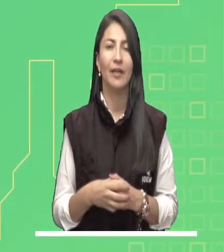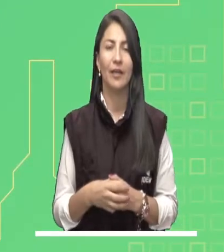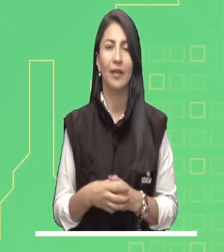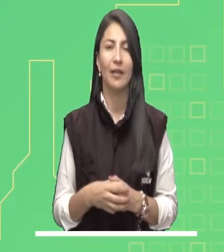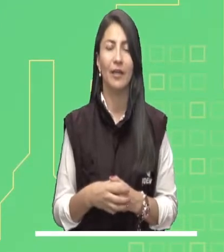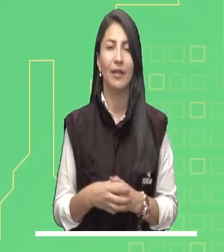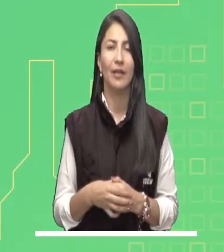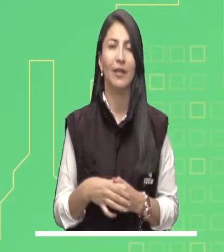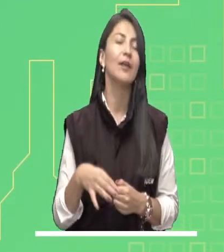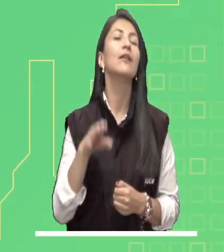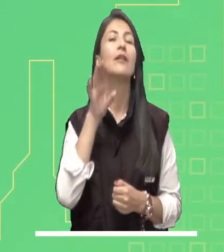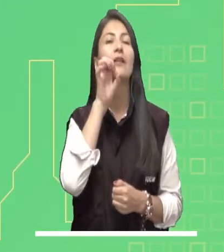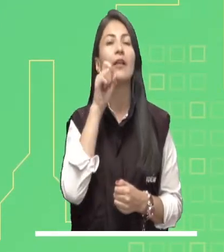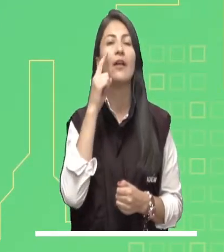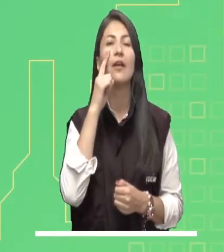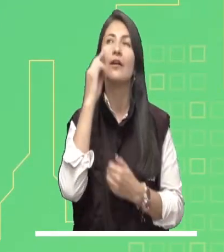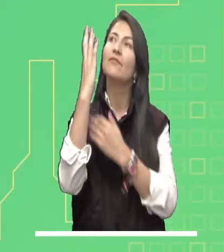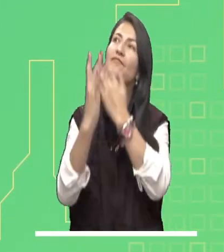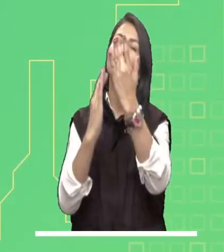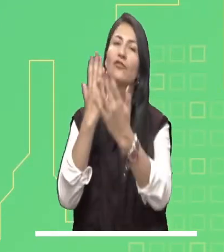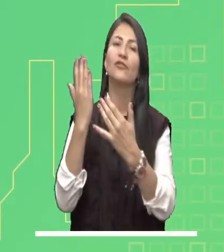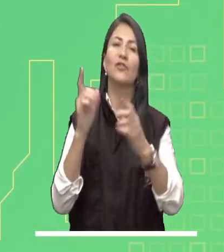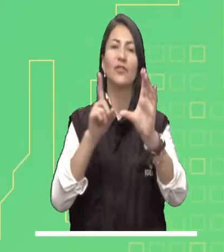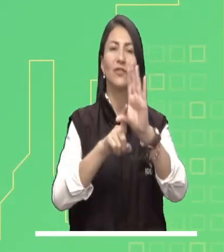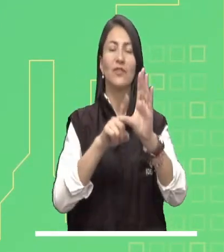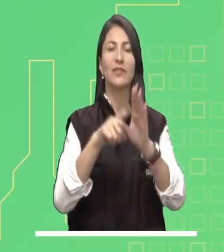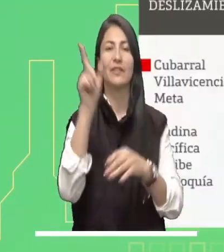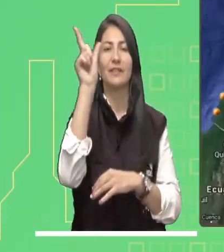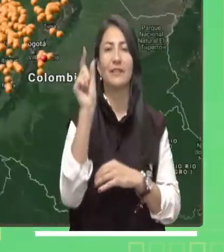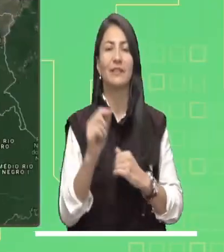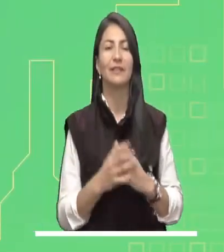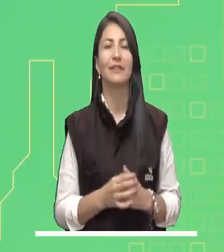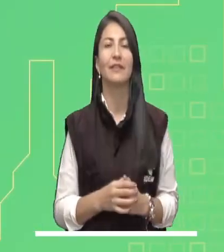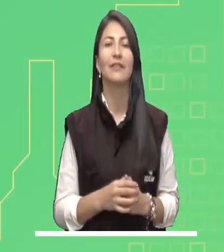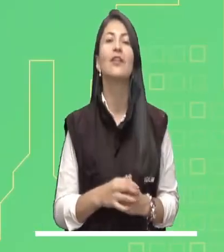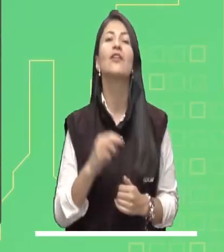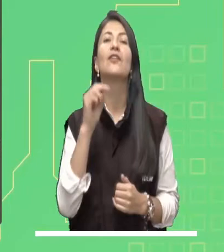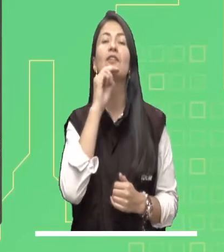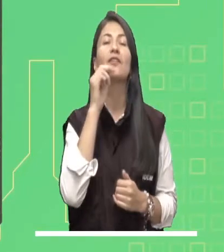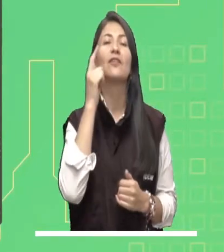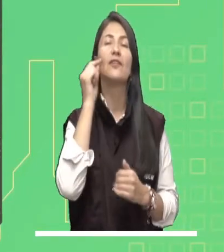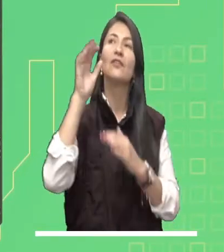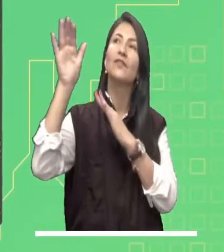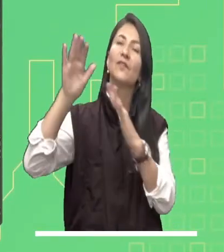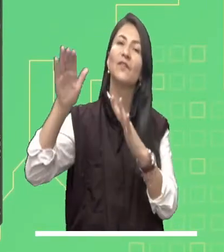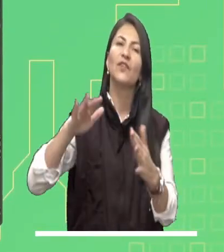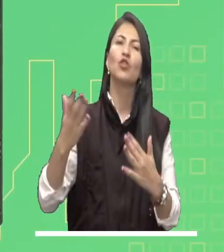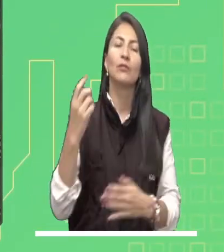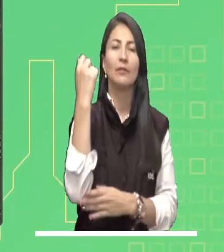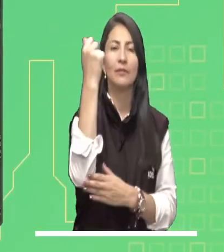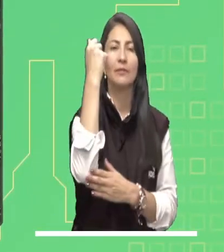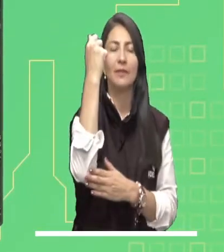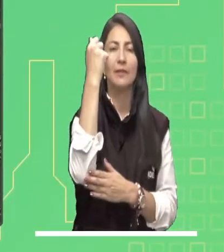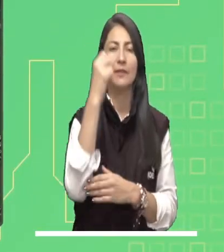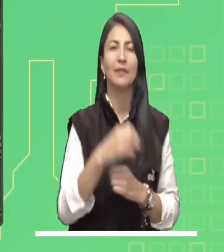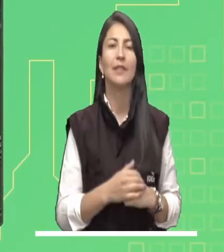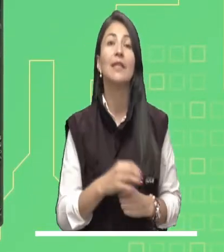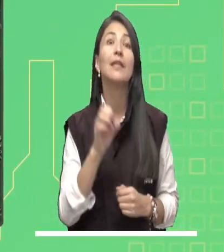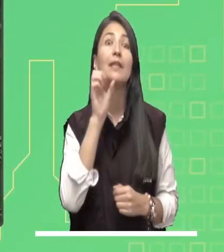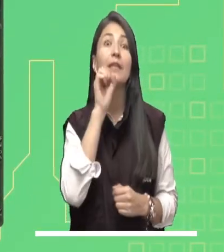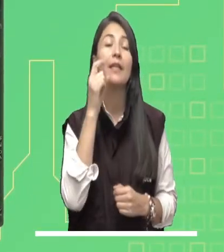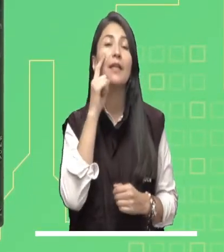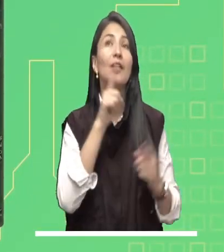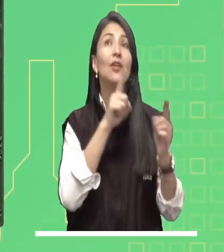alerta naranja por incendios en la guajira y cesar alerta roja por deslizamientos en meta alerta naranja en